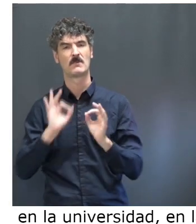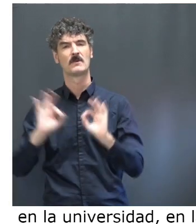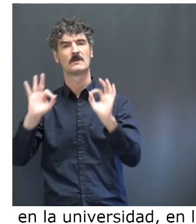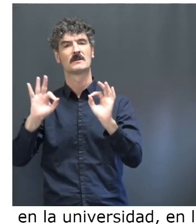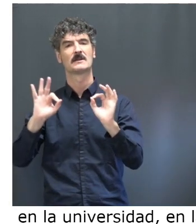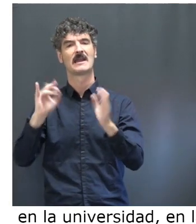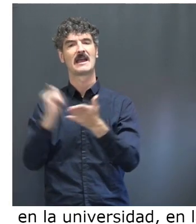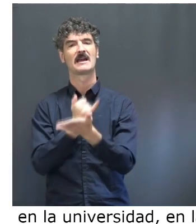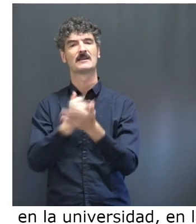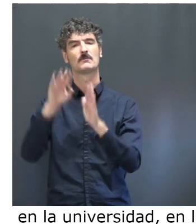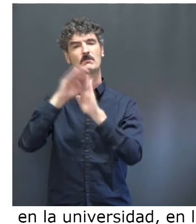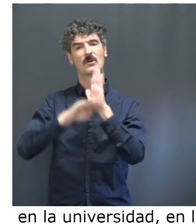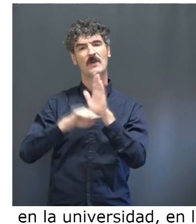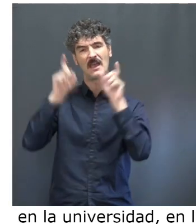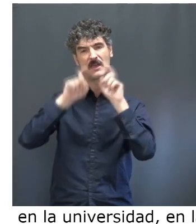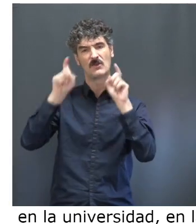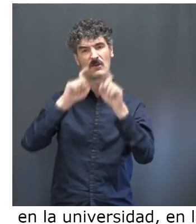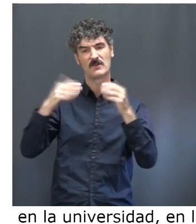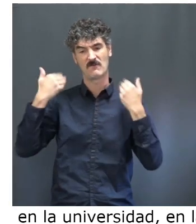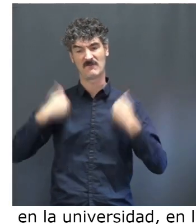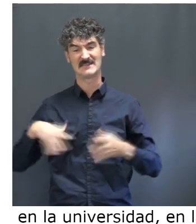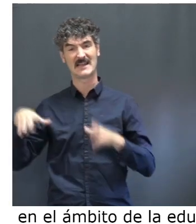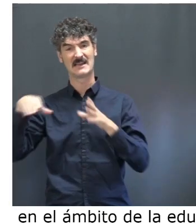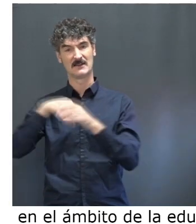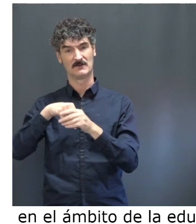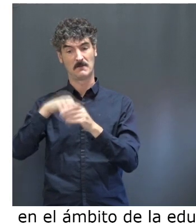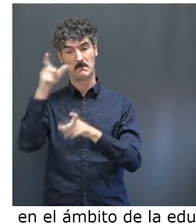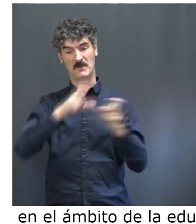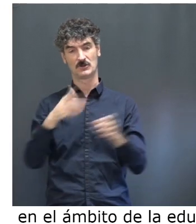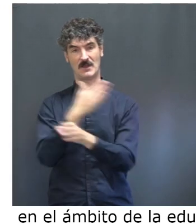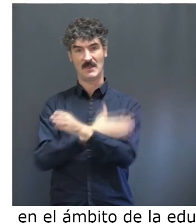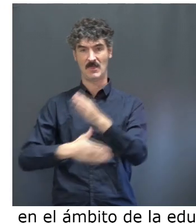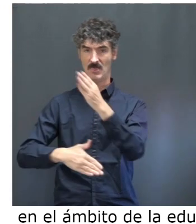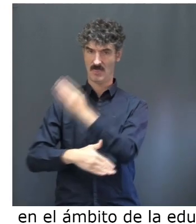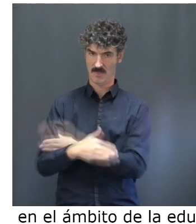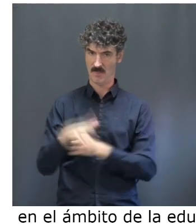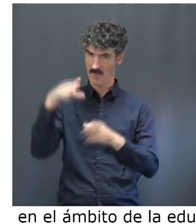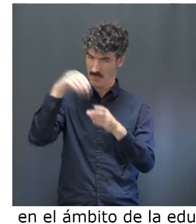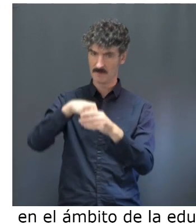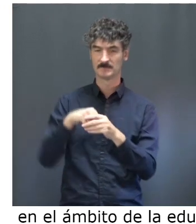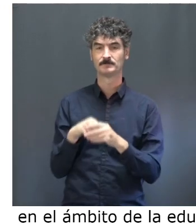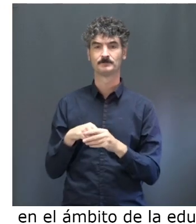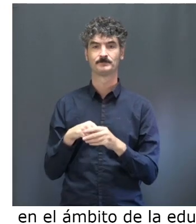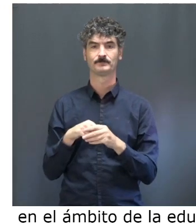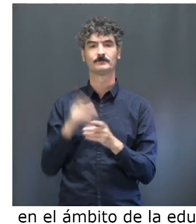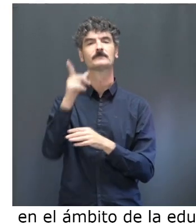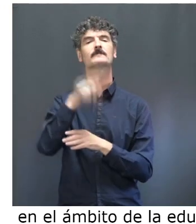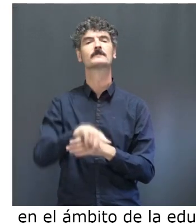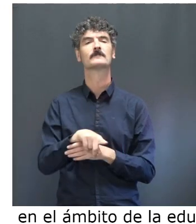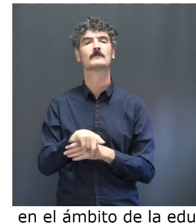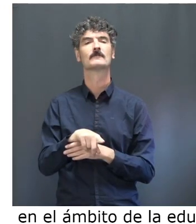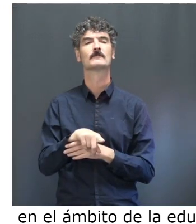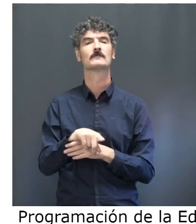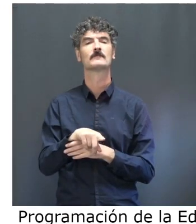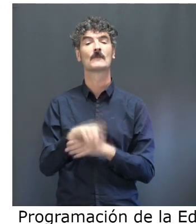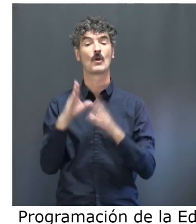en la asignatura de programación de la educación física inclusiva y el deporte para personas con discapacidad. Y también desde